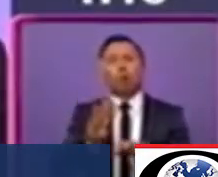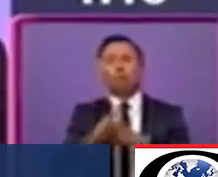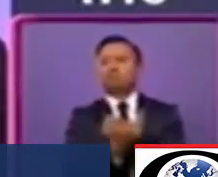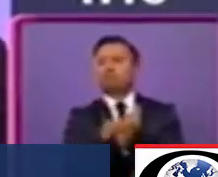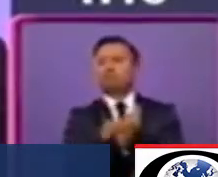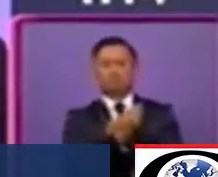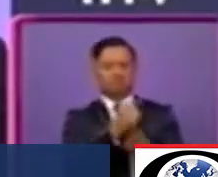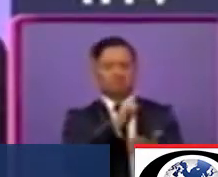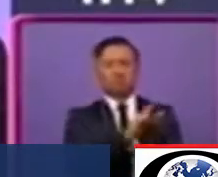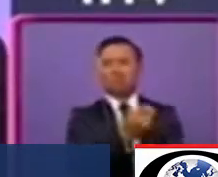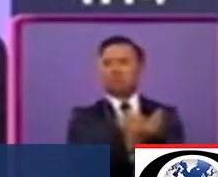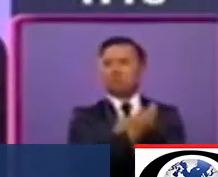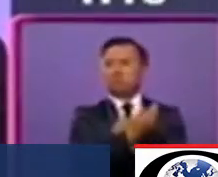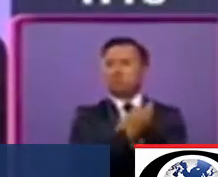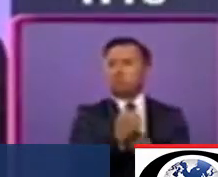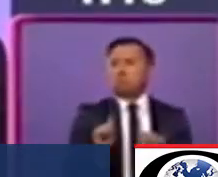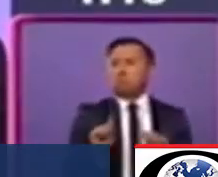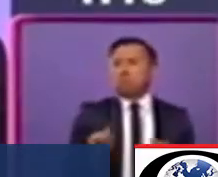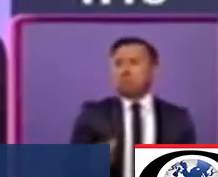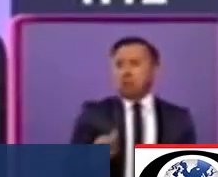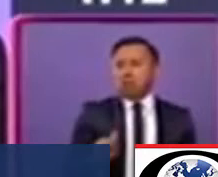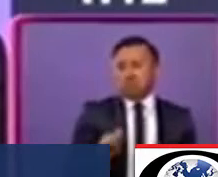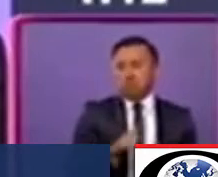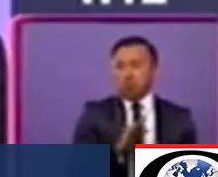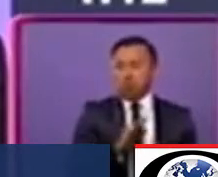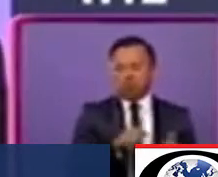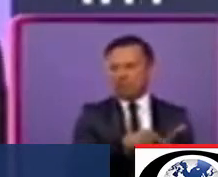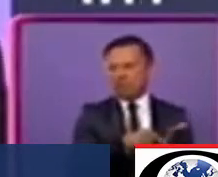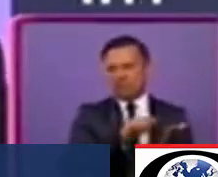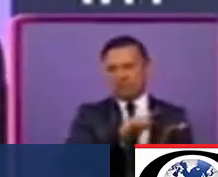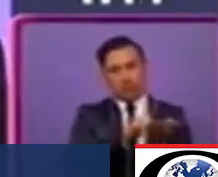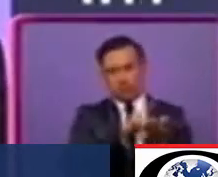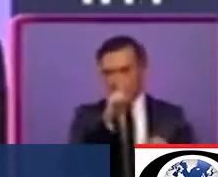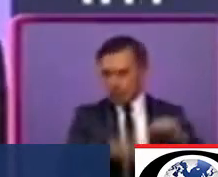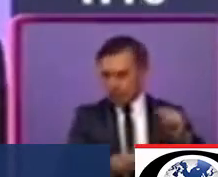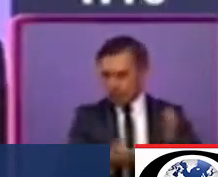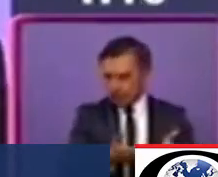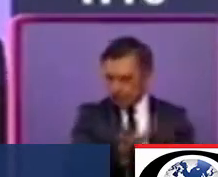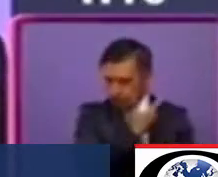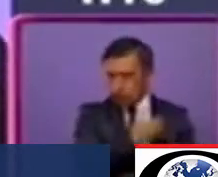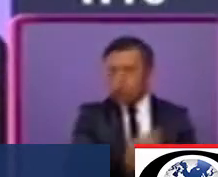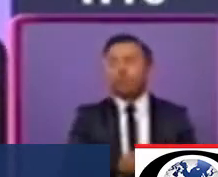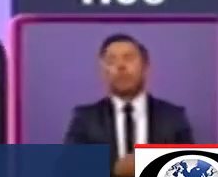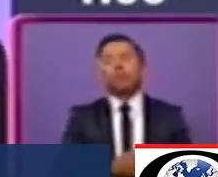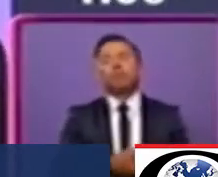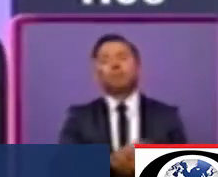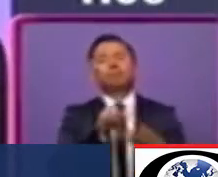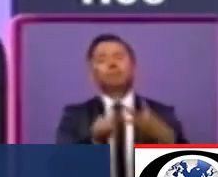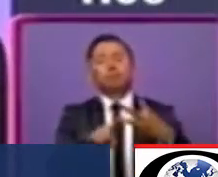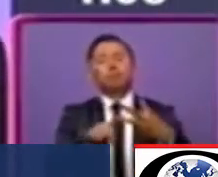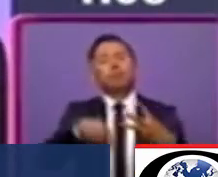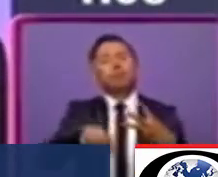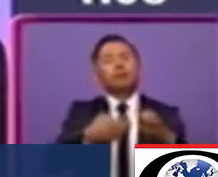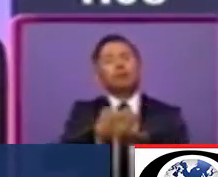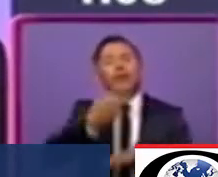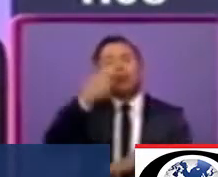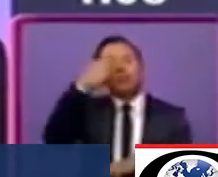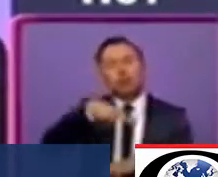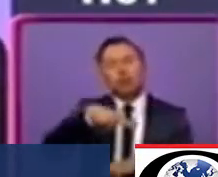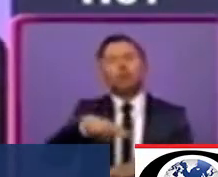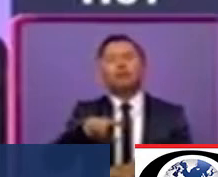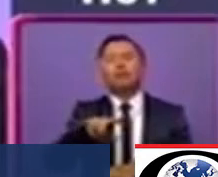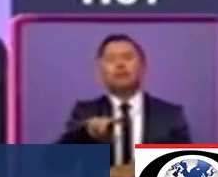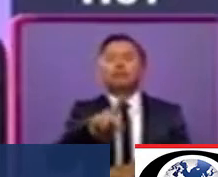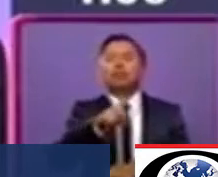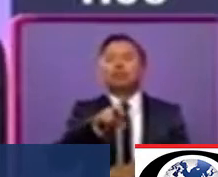Josefina, para hacer más que un cambio en el Estado de México, se tomaron los liderazgos de la Unión Nacional Integradora de Movimientos y Organizaciones Solidarias